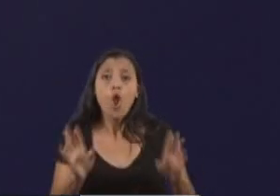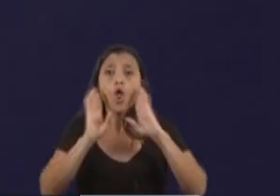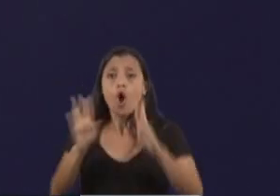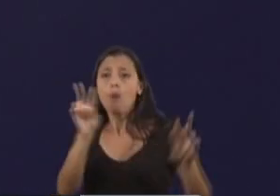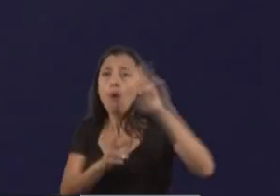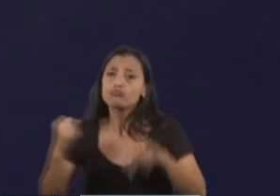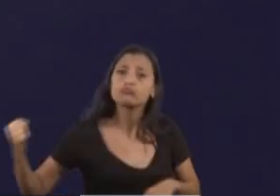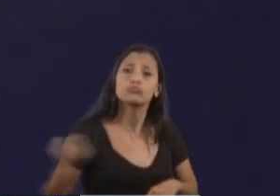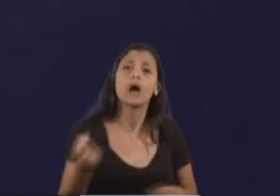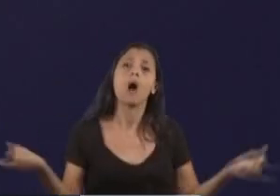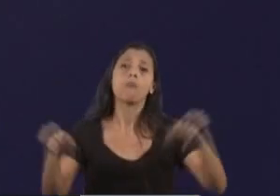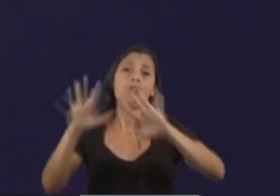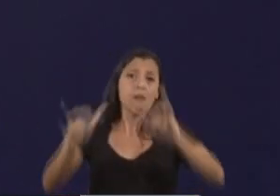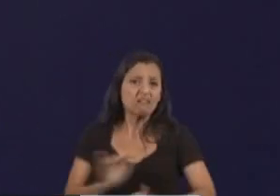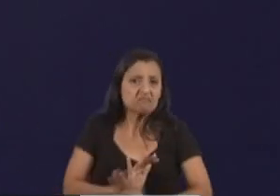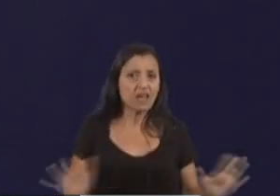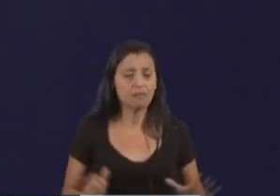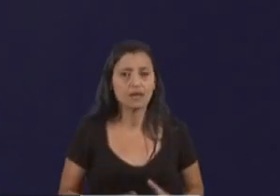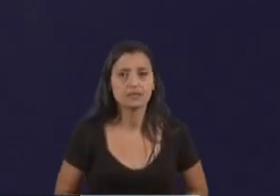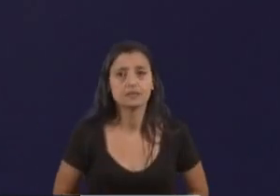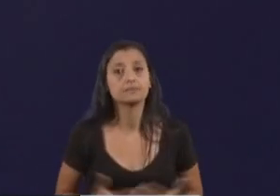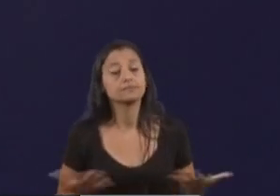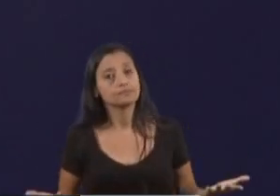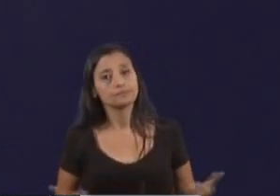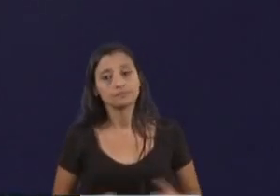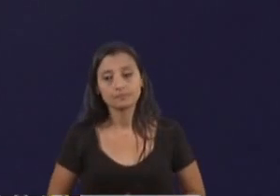Fue simplemente eso, digo, no...